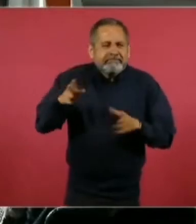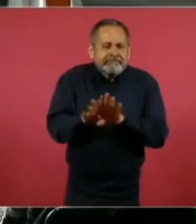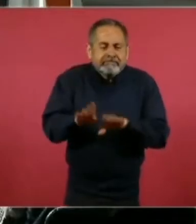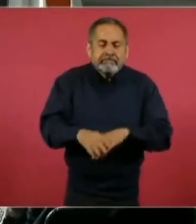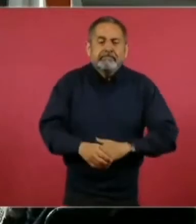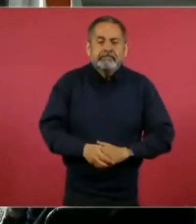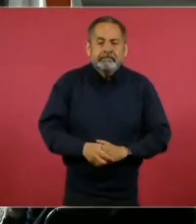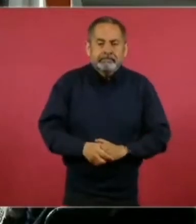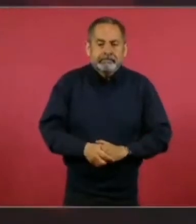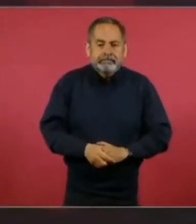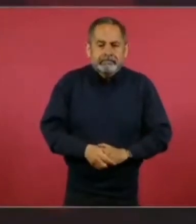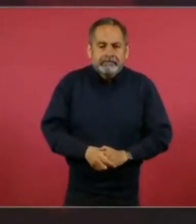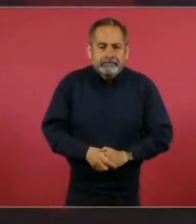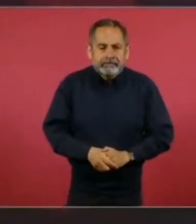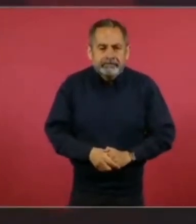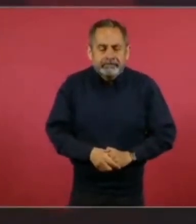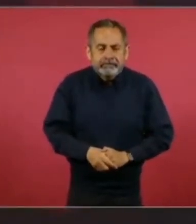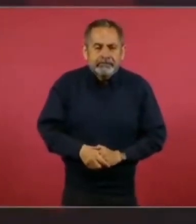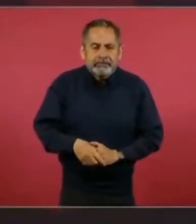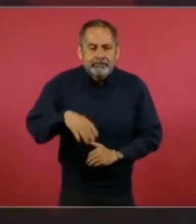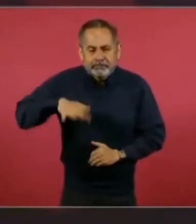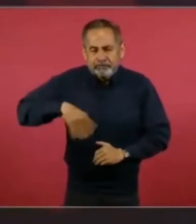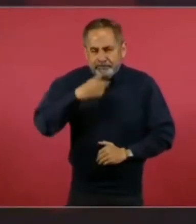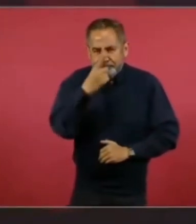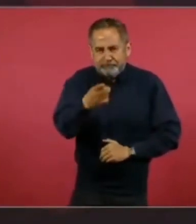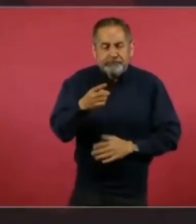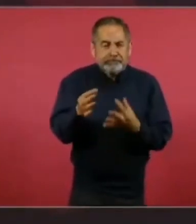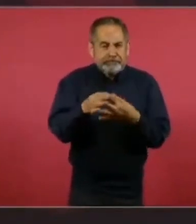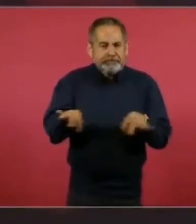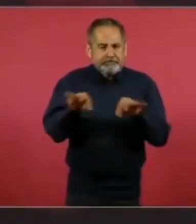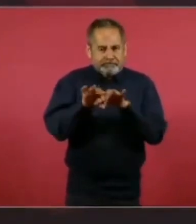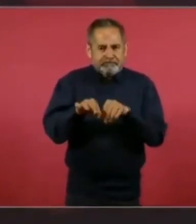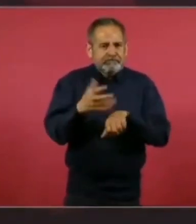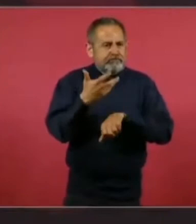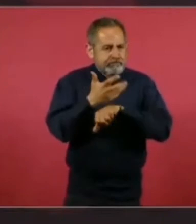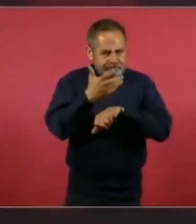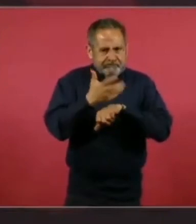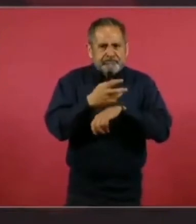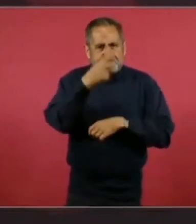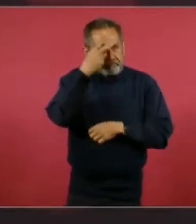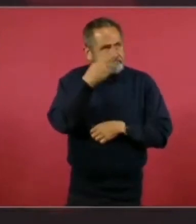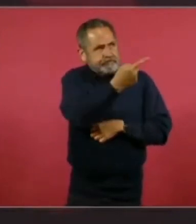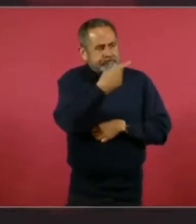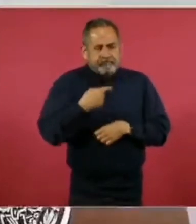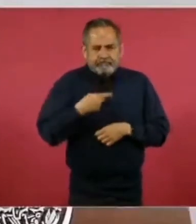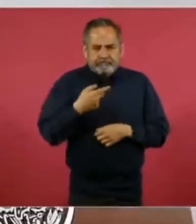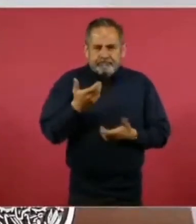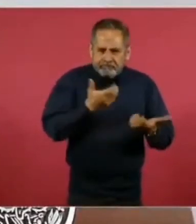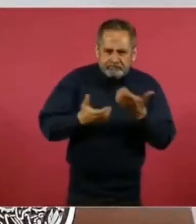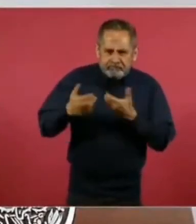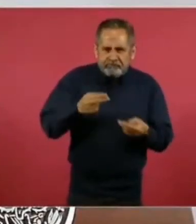Decía que es importante la relación económica, comercial,